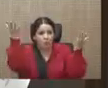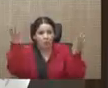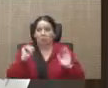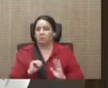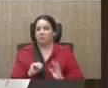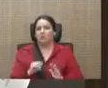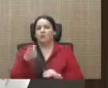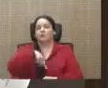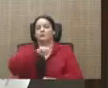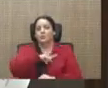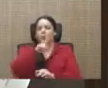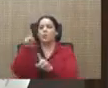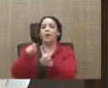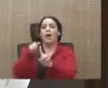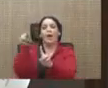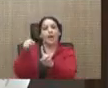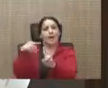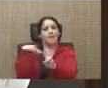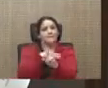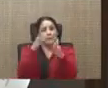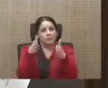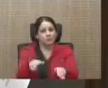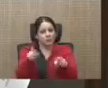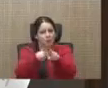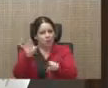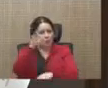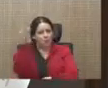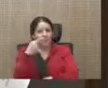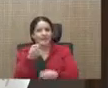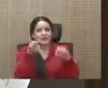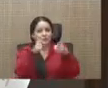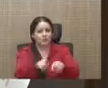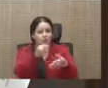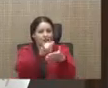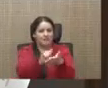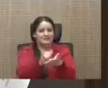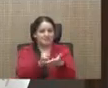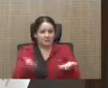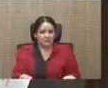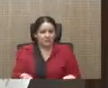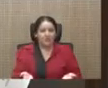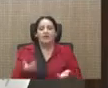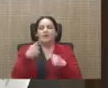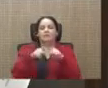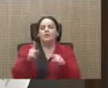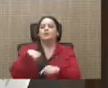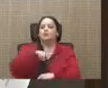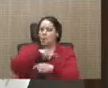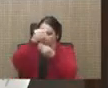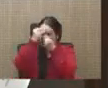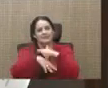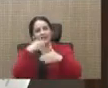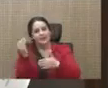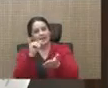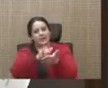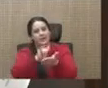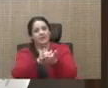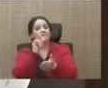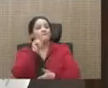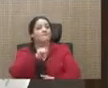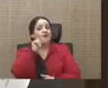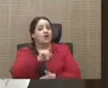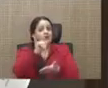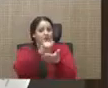este caso. Como oposición le hemos manifestado a Nogui Acosta nuestra preocupación por la salida en falso con este megacaso, que si